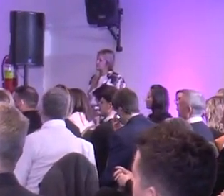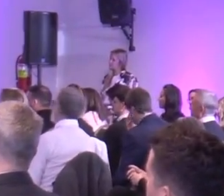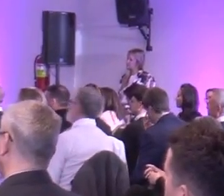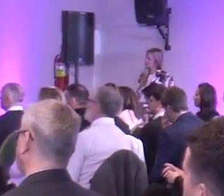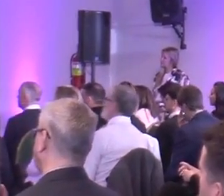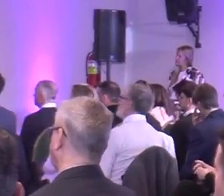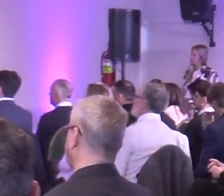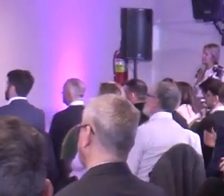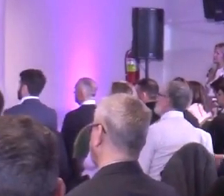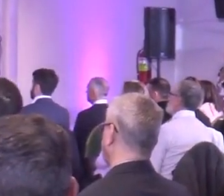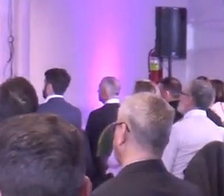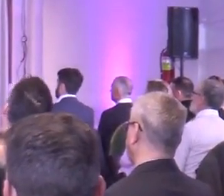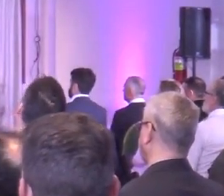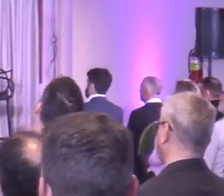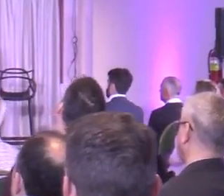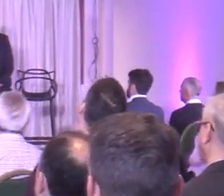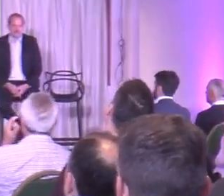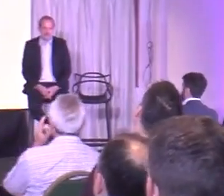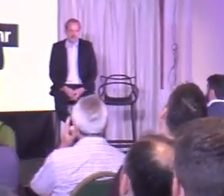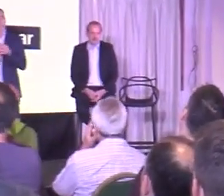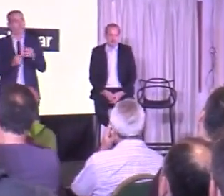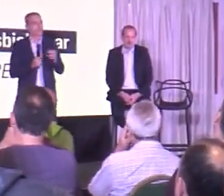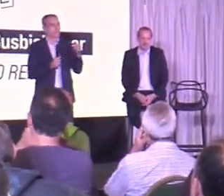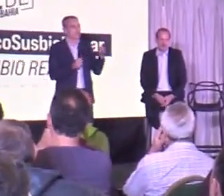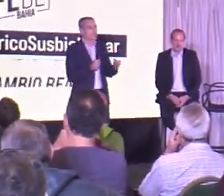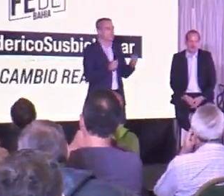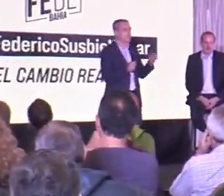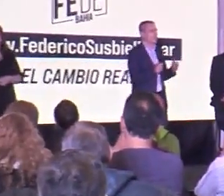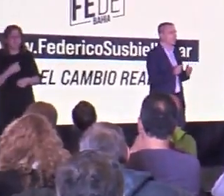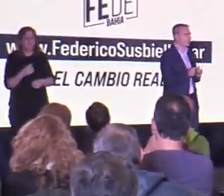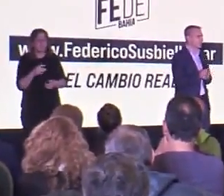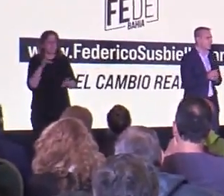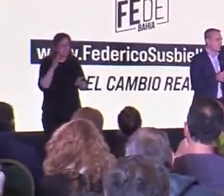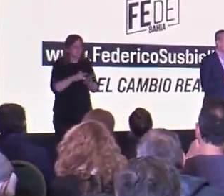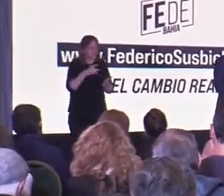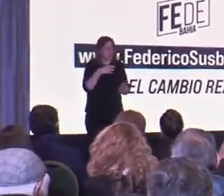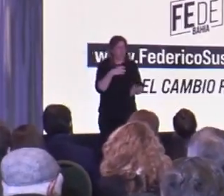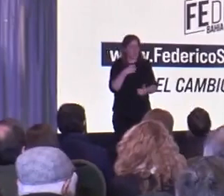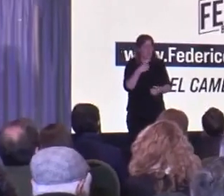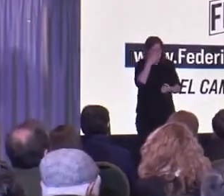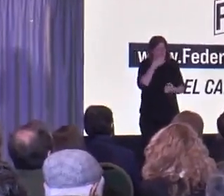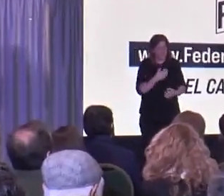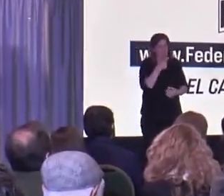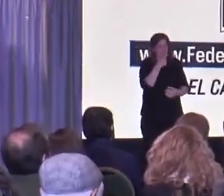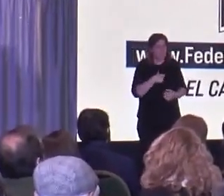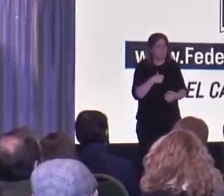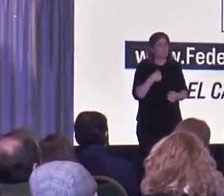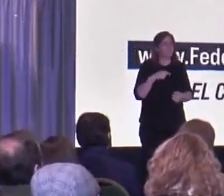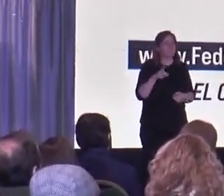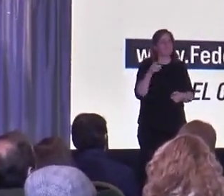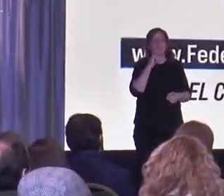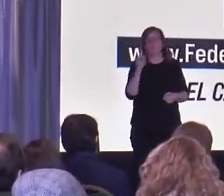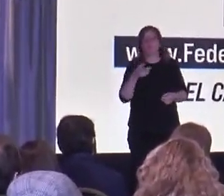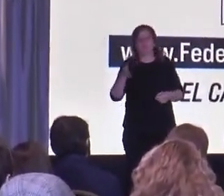conoció en forma personal cada uno de los rincones de la ciudad para conocer